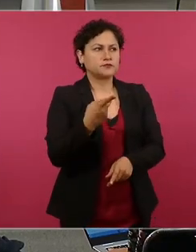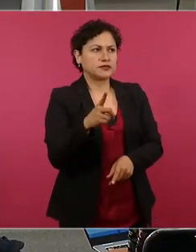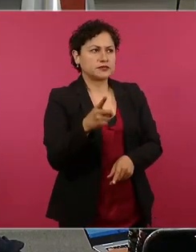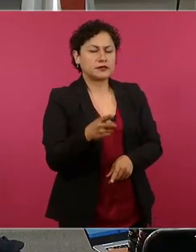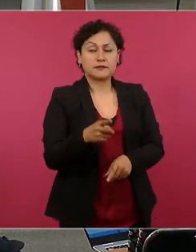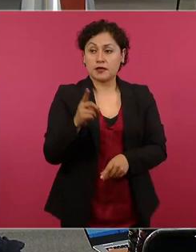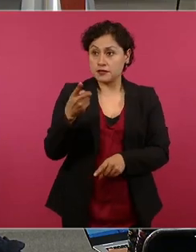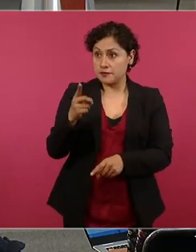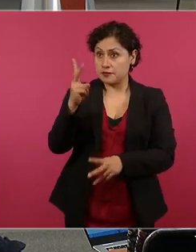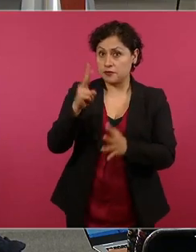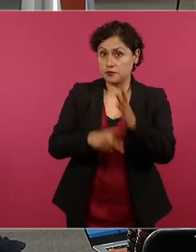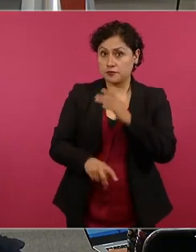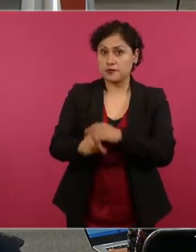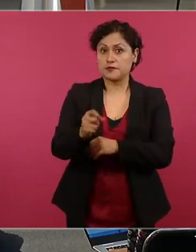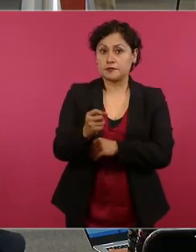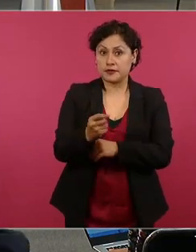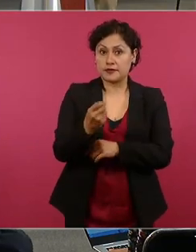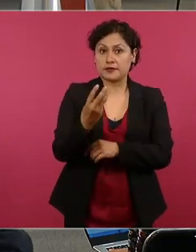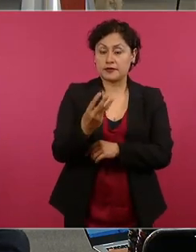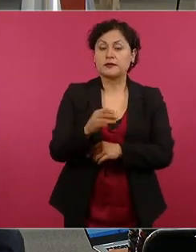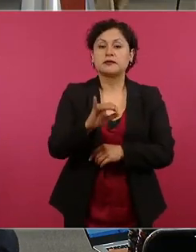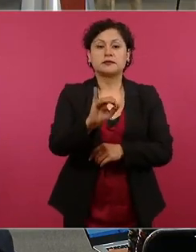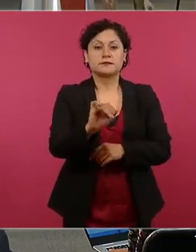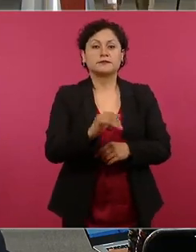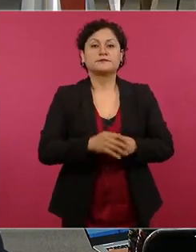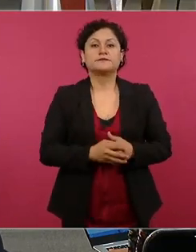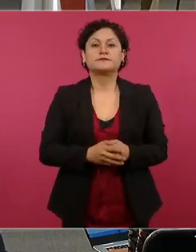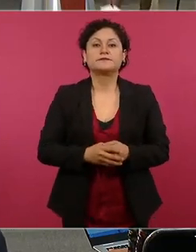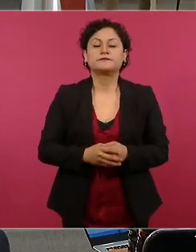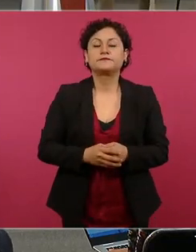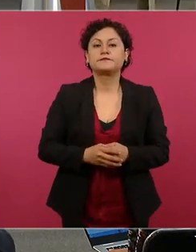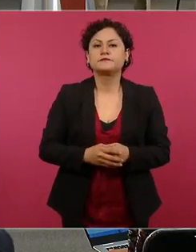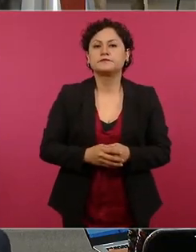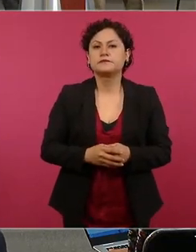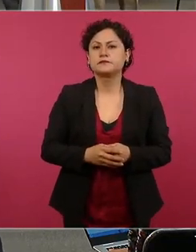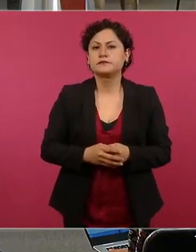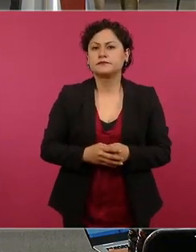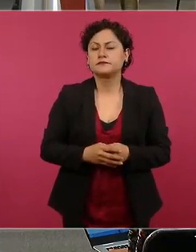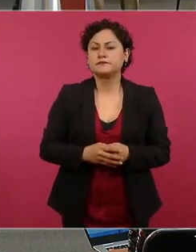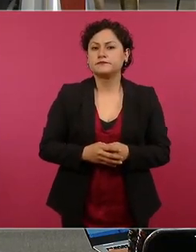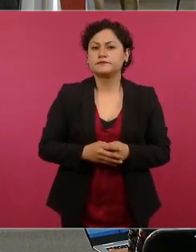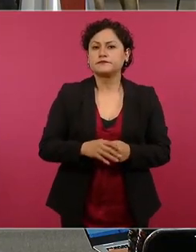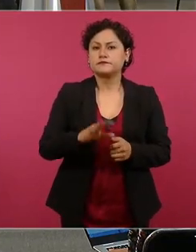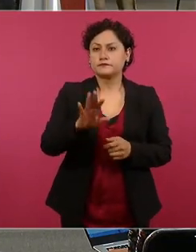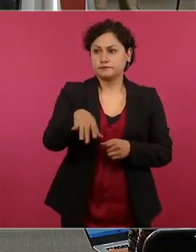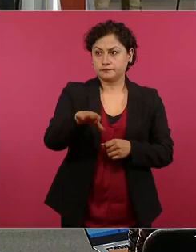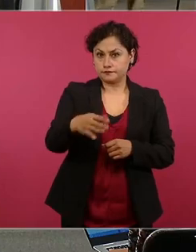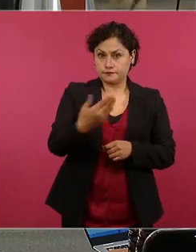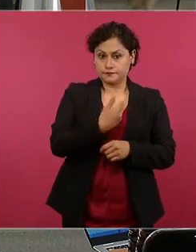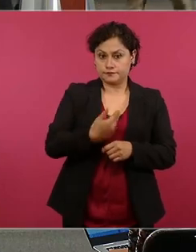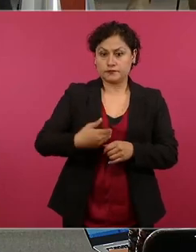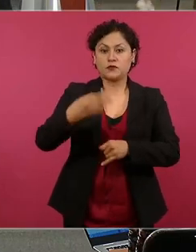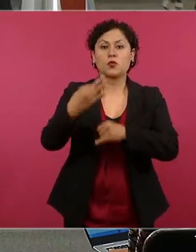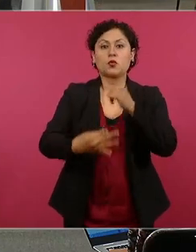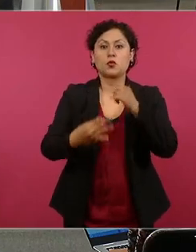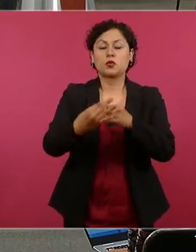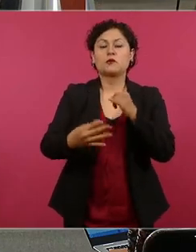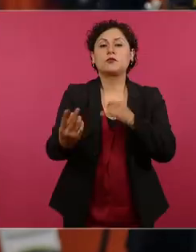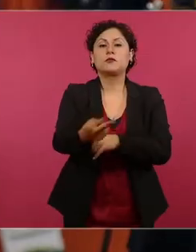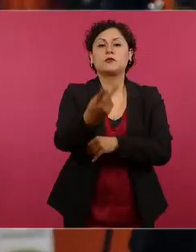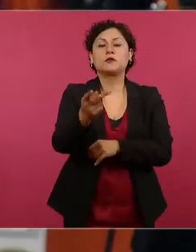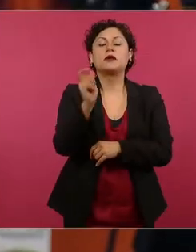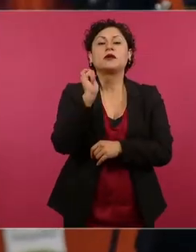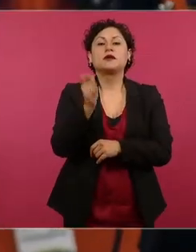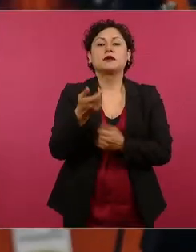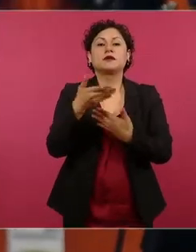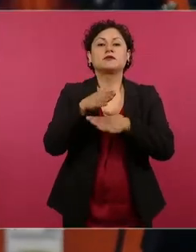Okay. Gracias, secretaria. Y, presidente, nada más por último, quisiera preguntarle sobre este tema de lo que usted ha mencionado que es importante, que